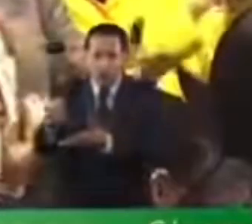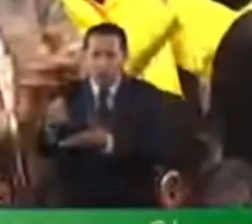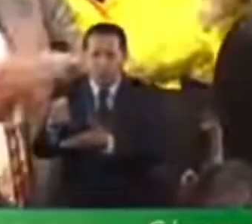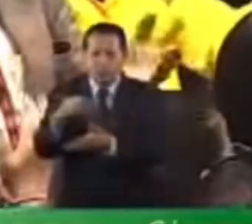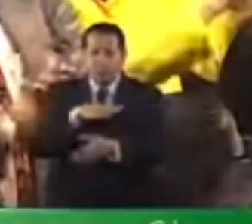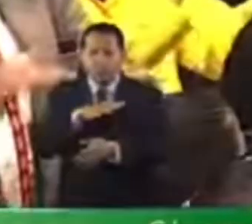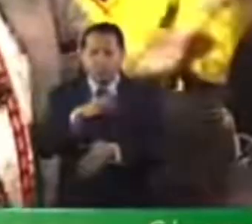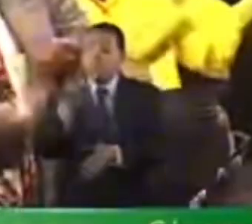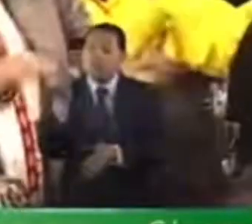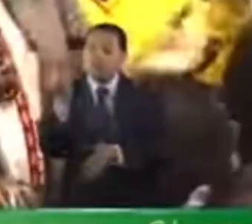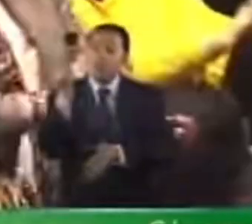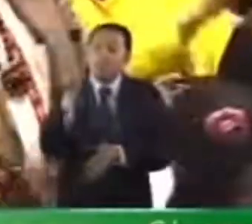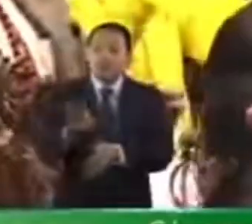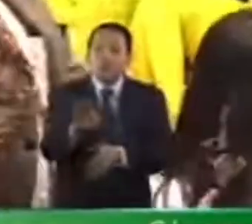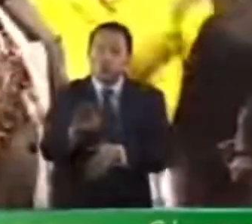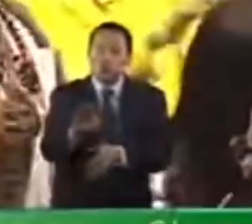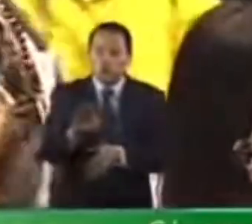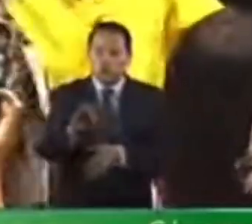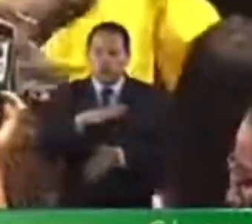¡Traidores!